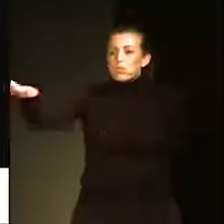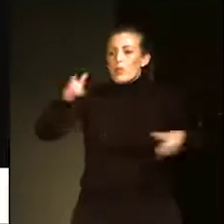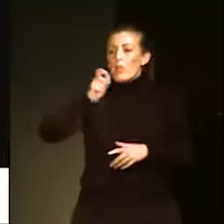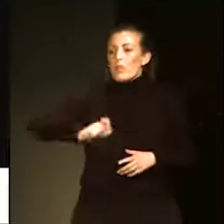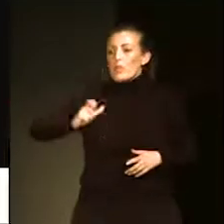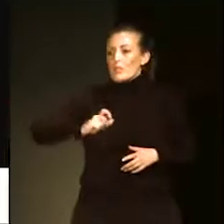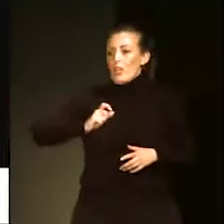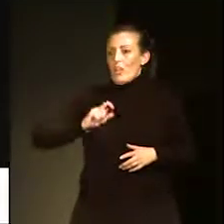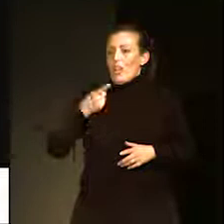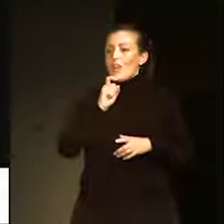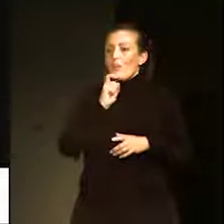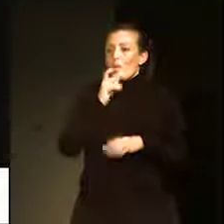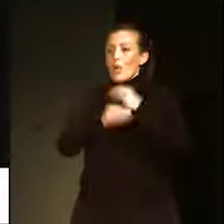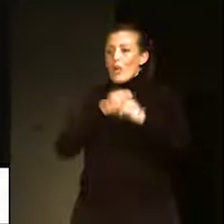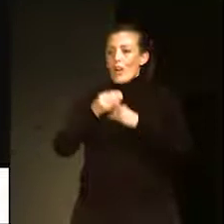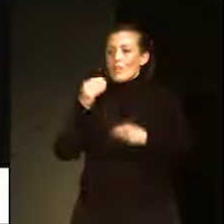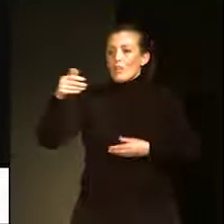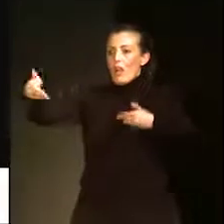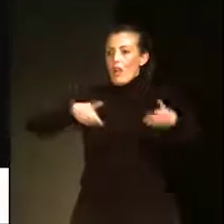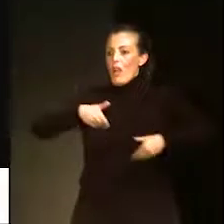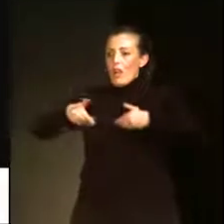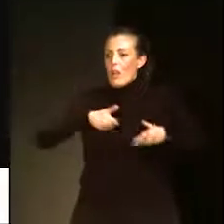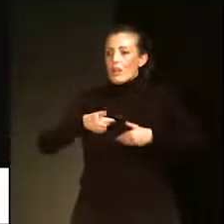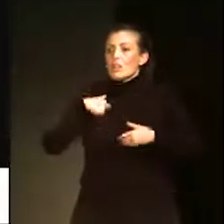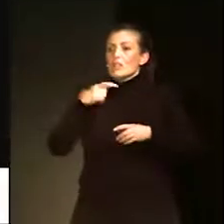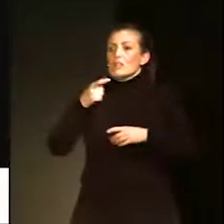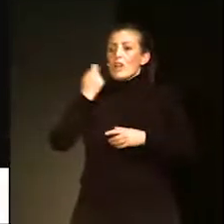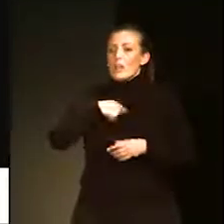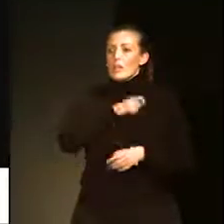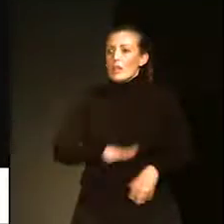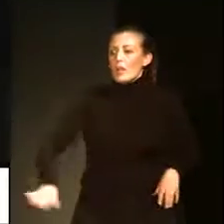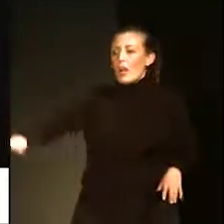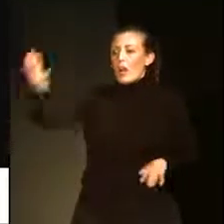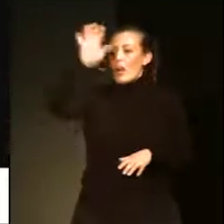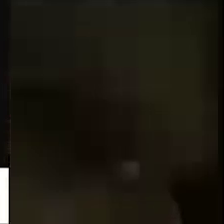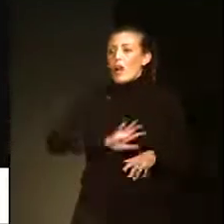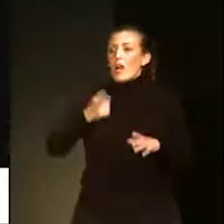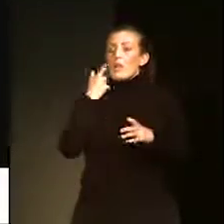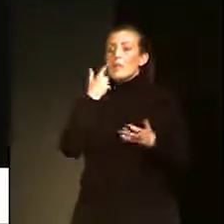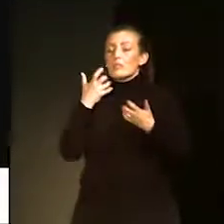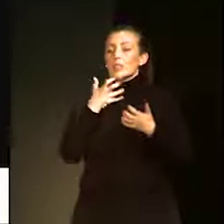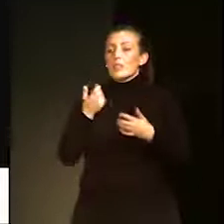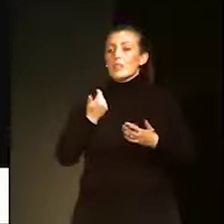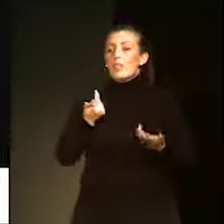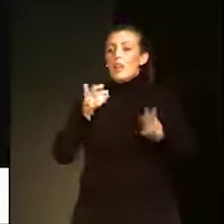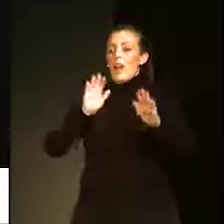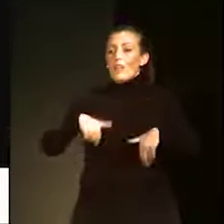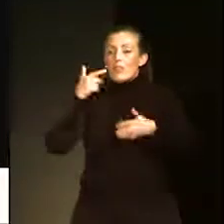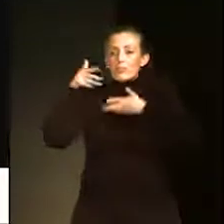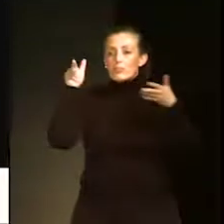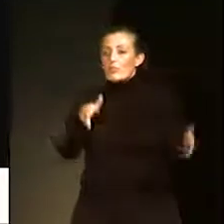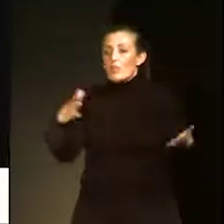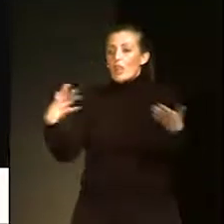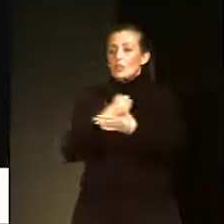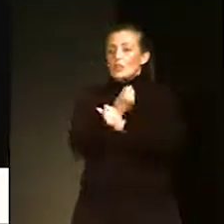se refleja siempre en el número de solicitudes de inscripción desde toda España, aunque lamentablemente no podemos atenderlas